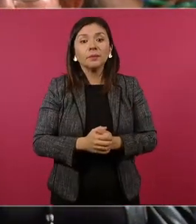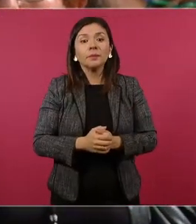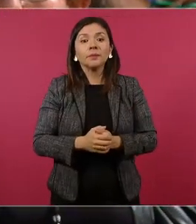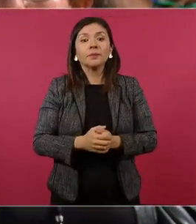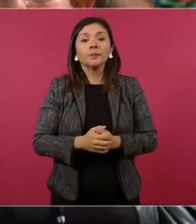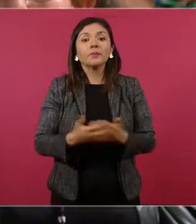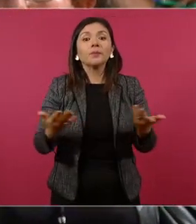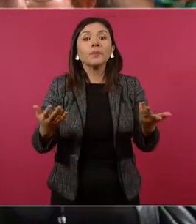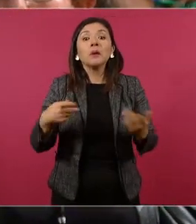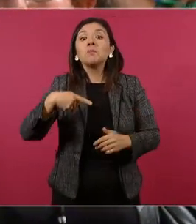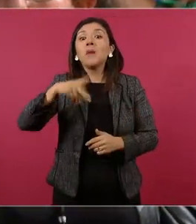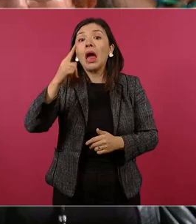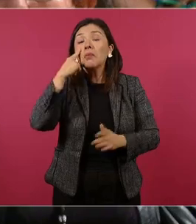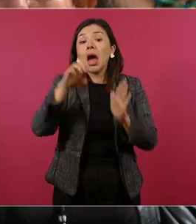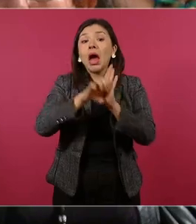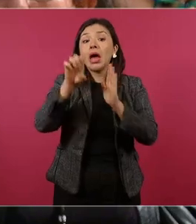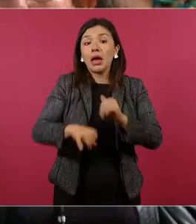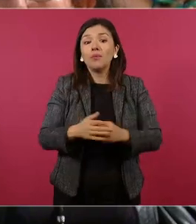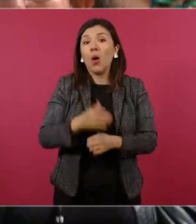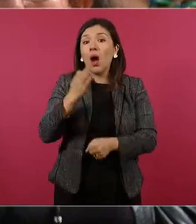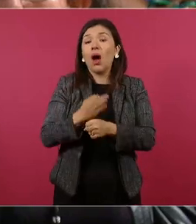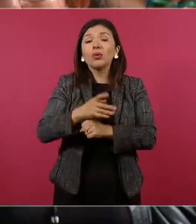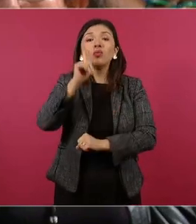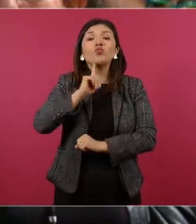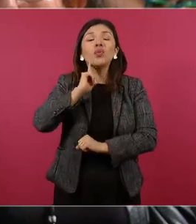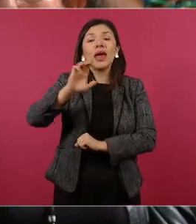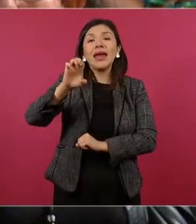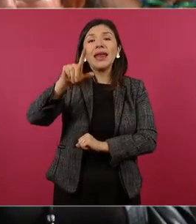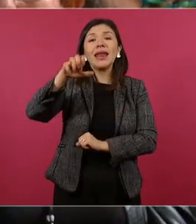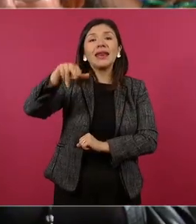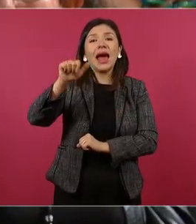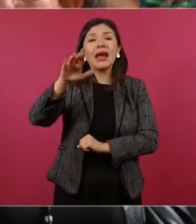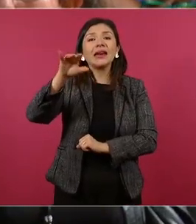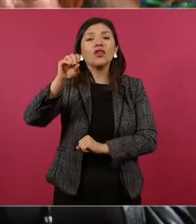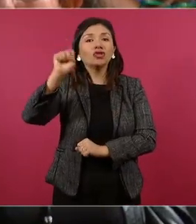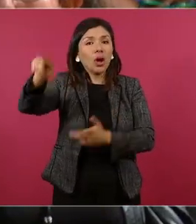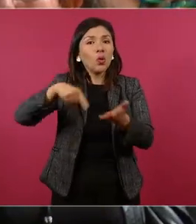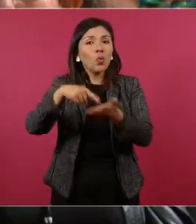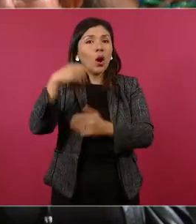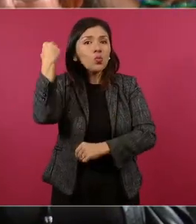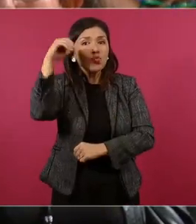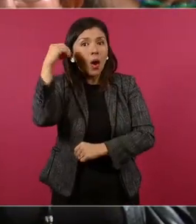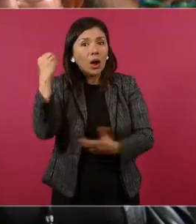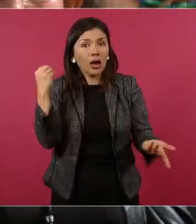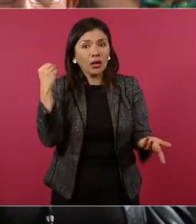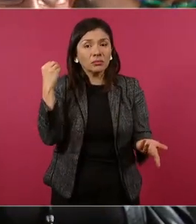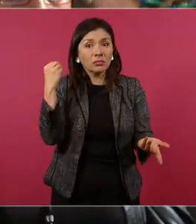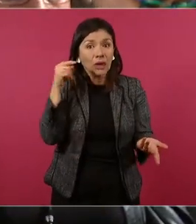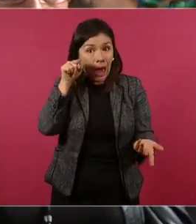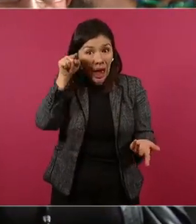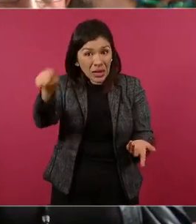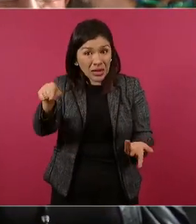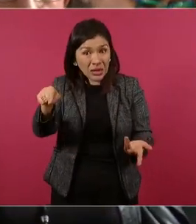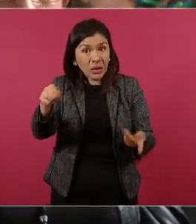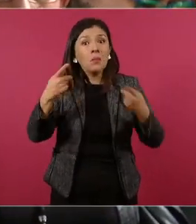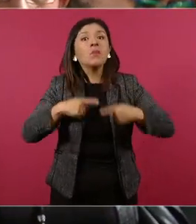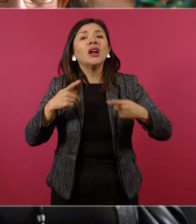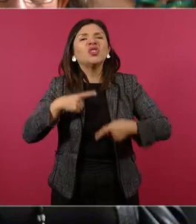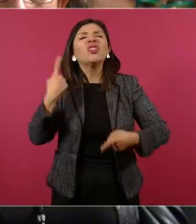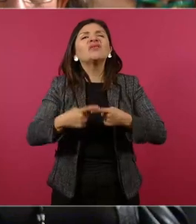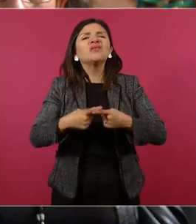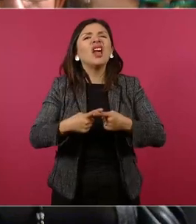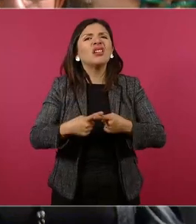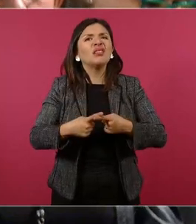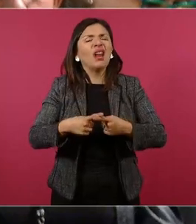y pero por ejemplo ahorita está lo de Elena Ríos también en Oaxaca eh allí los agresores son los del poder